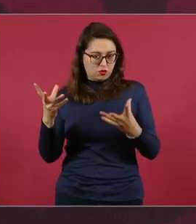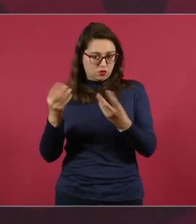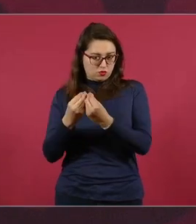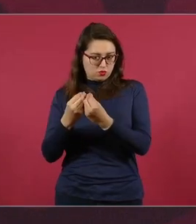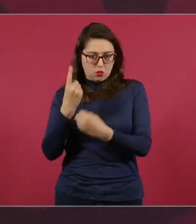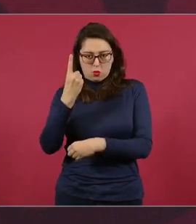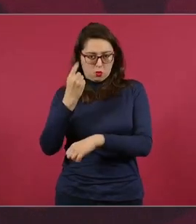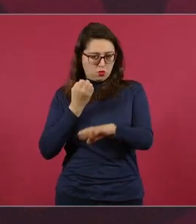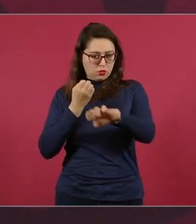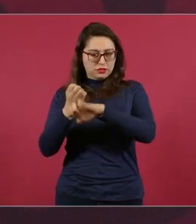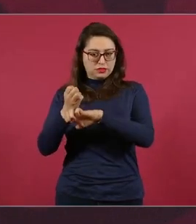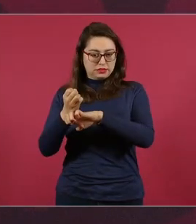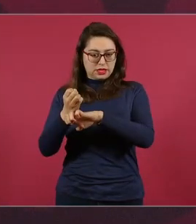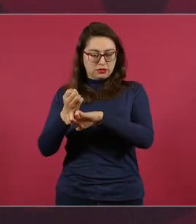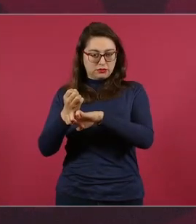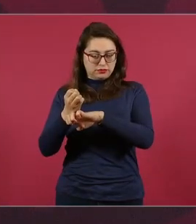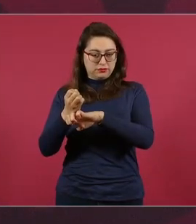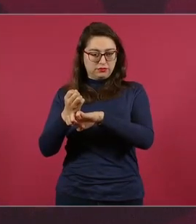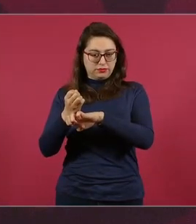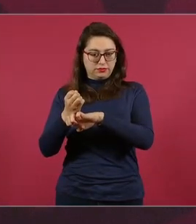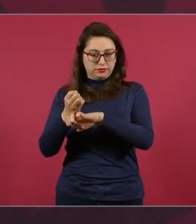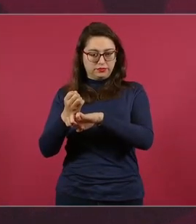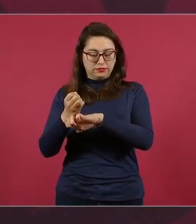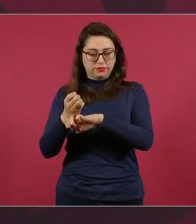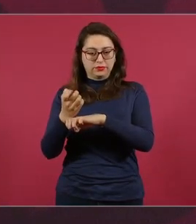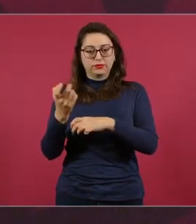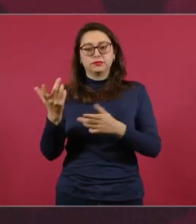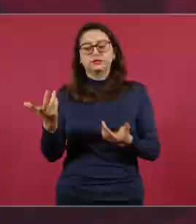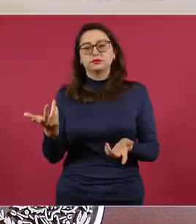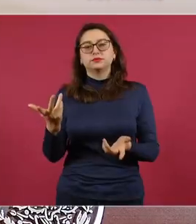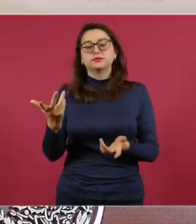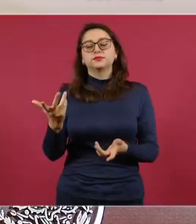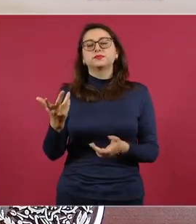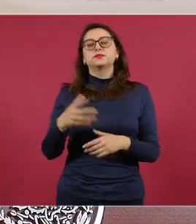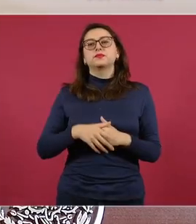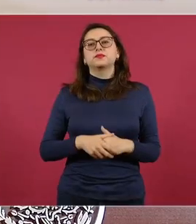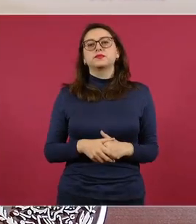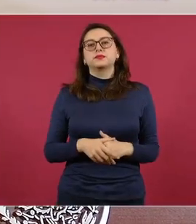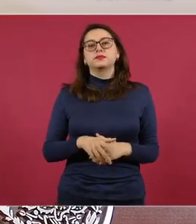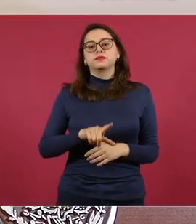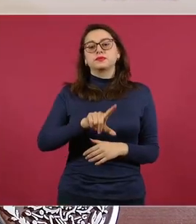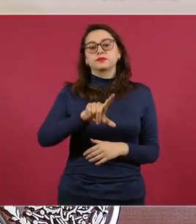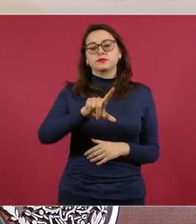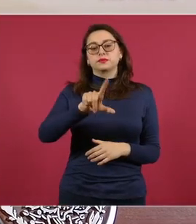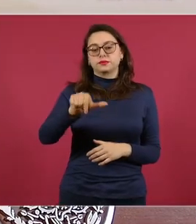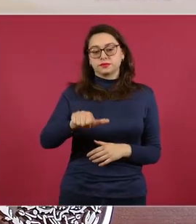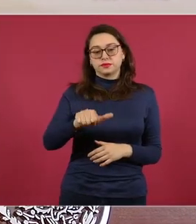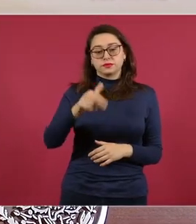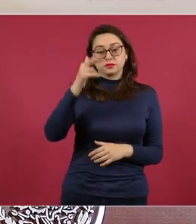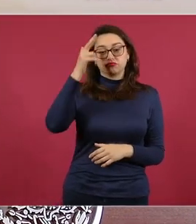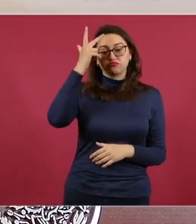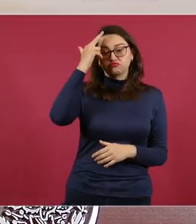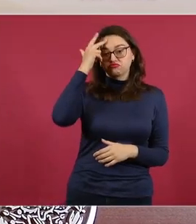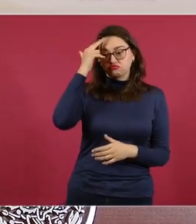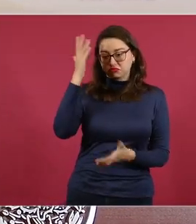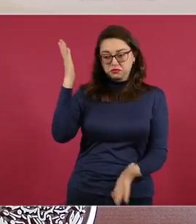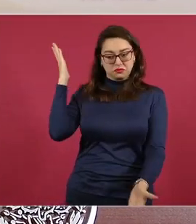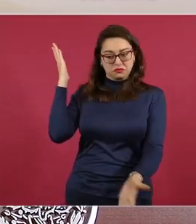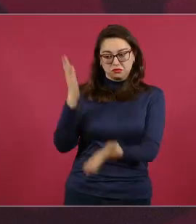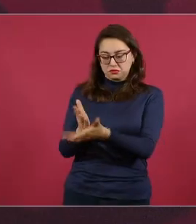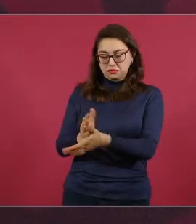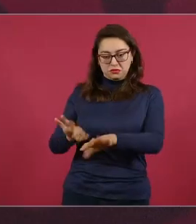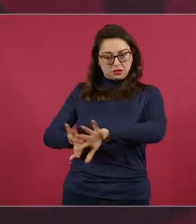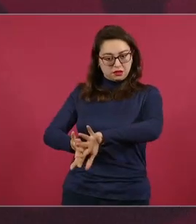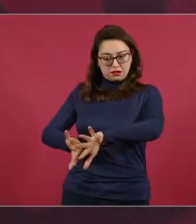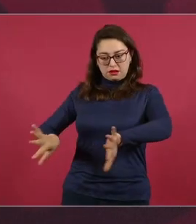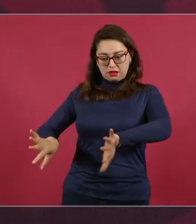de la mitad de lo que era Yucatán, que es ahora Quintana Roo. En